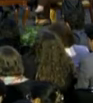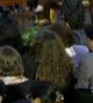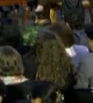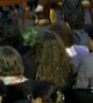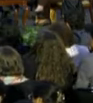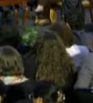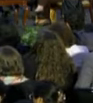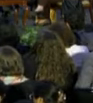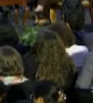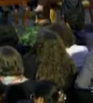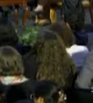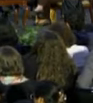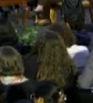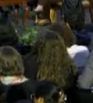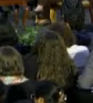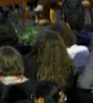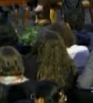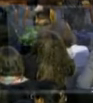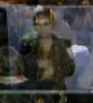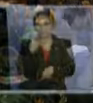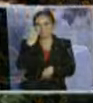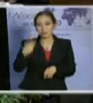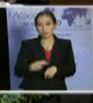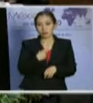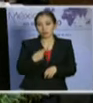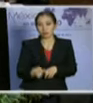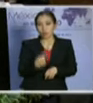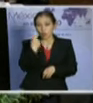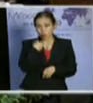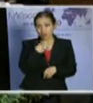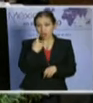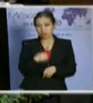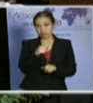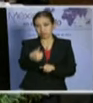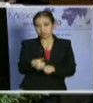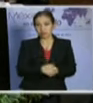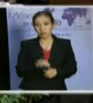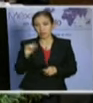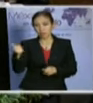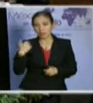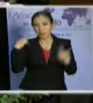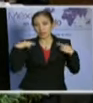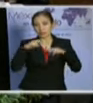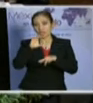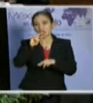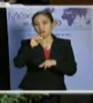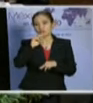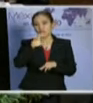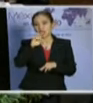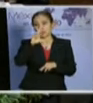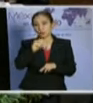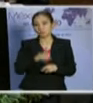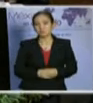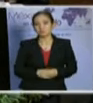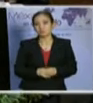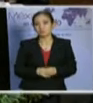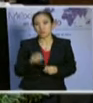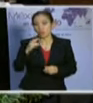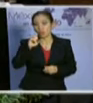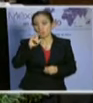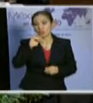Por cuestiones de tiempo vamos a dar paso a 2 preguntas más. Esta dirigida al maestro Carlos Zarco, de